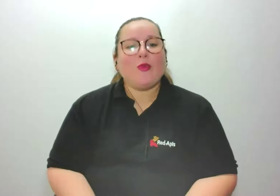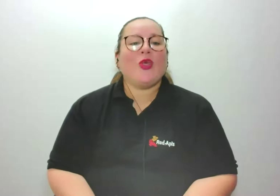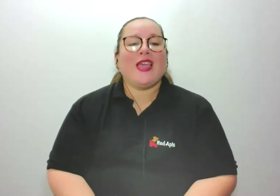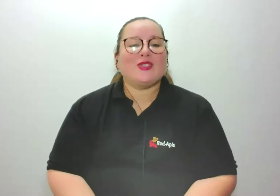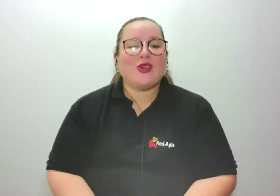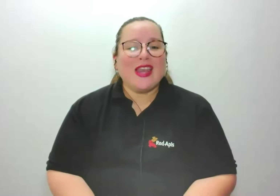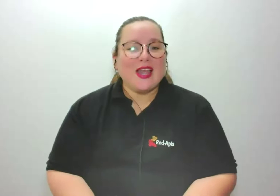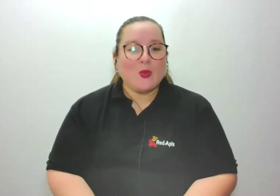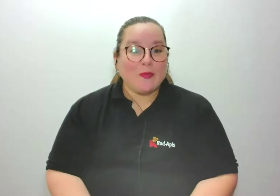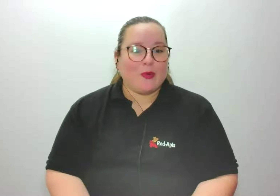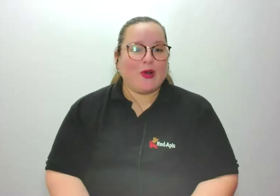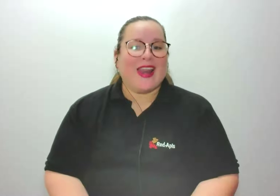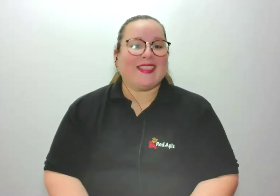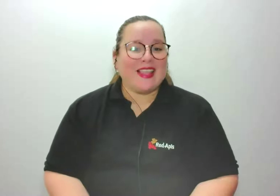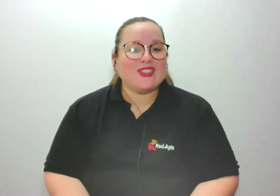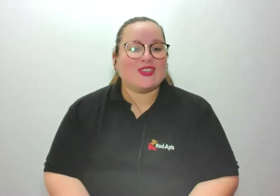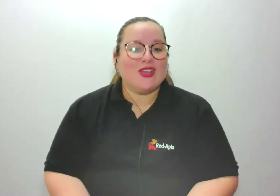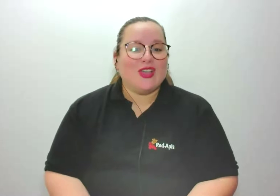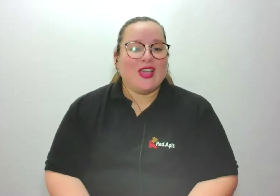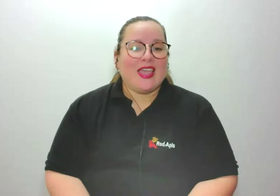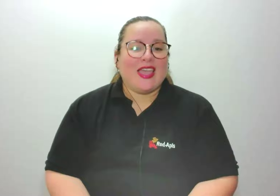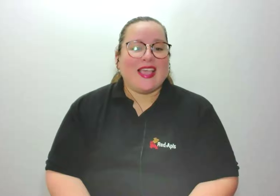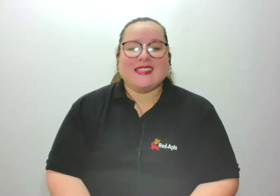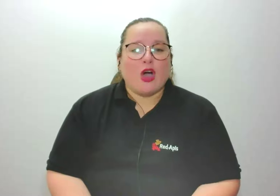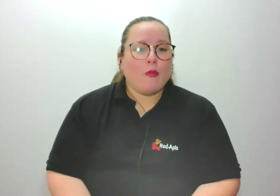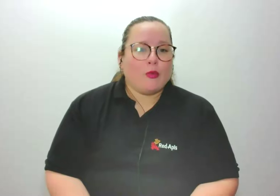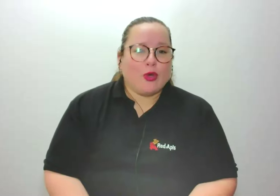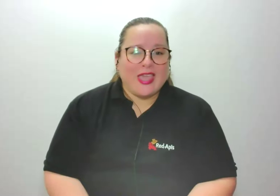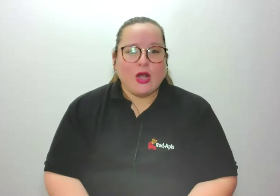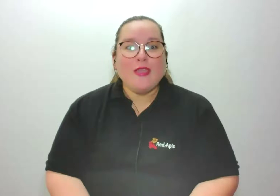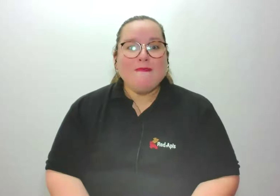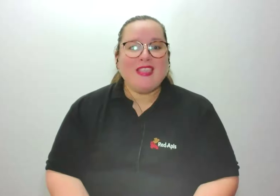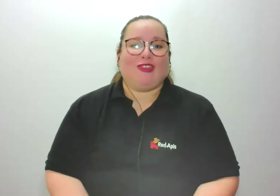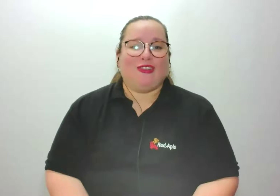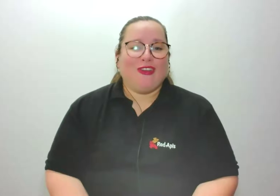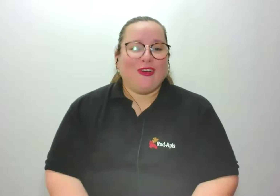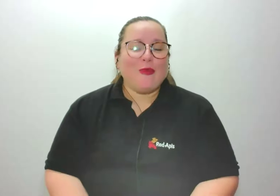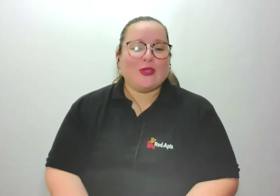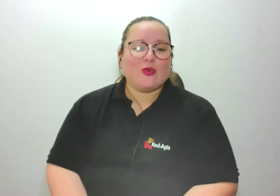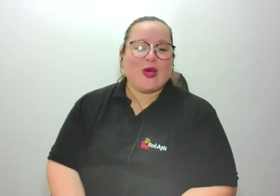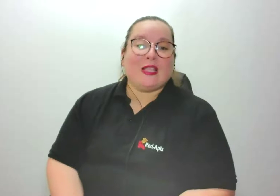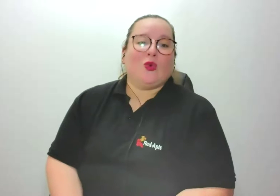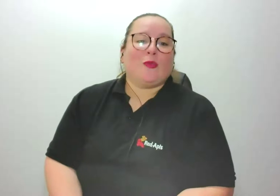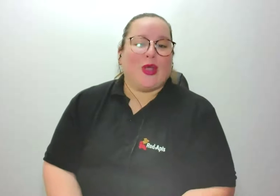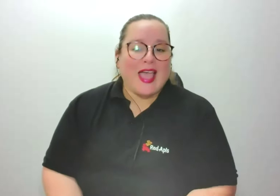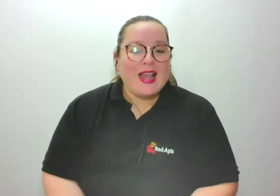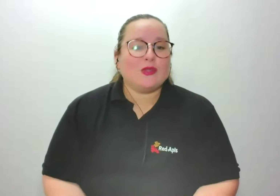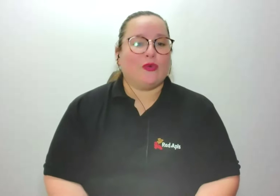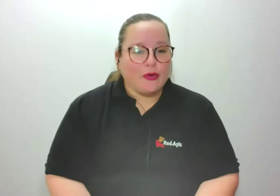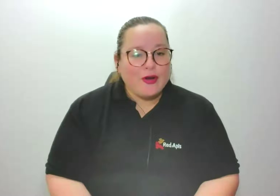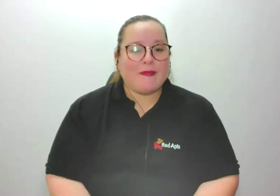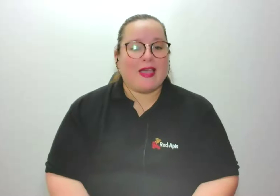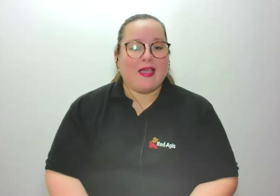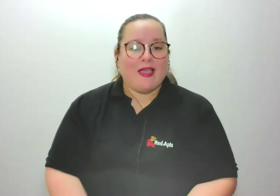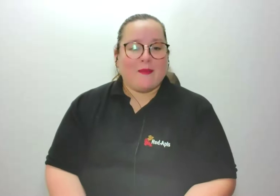yo me apropio de eso en el cuerpo, lo caracterizo, ya sea hombre o mujer, lo imito, copio su actitud corporal,